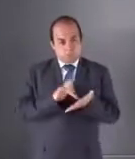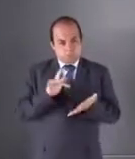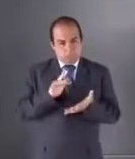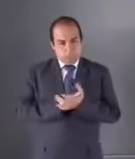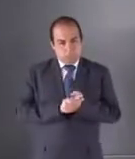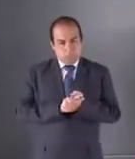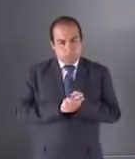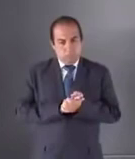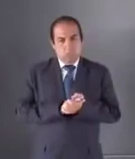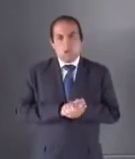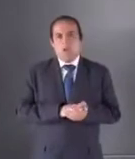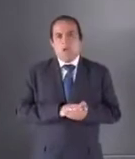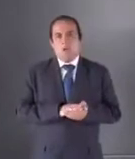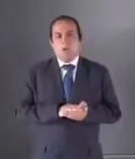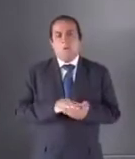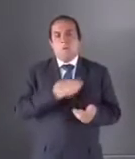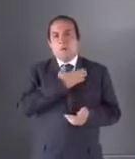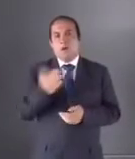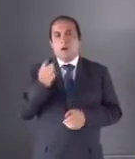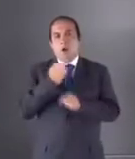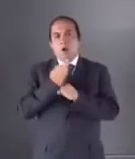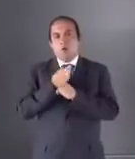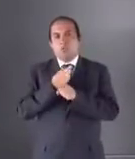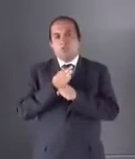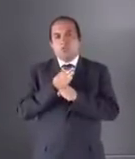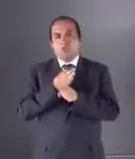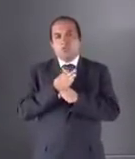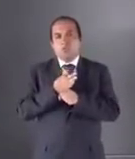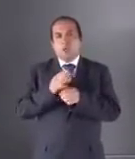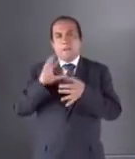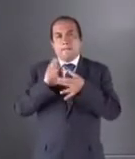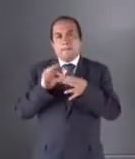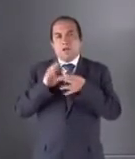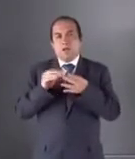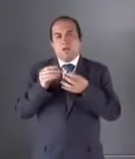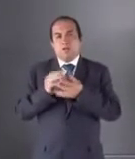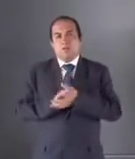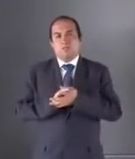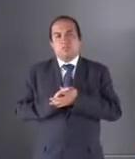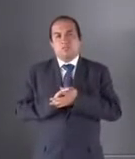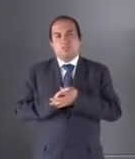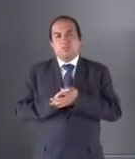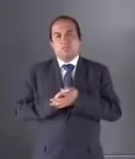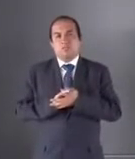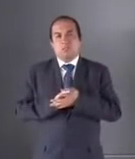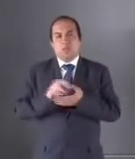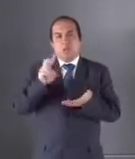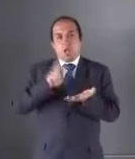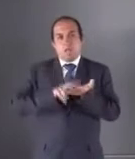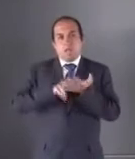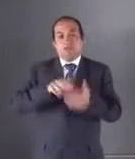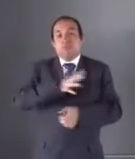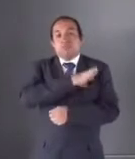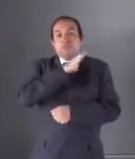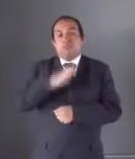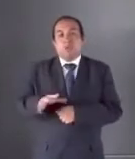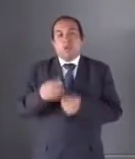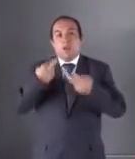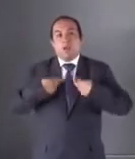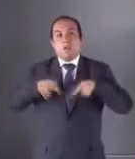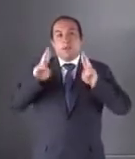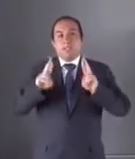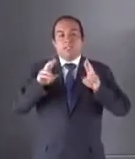Y bueno, en unos momentos más daremos las cifras generales de lo que representa esta